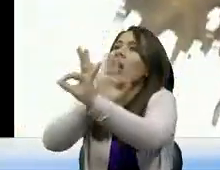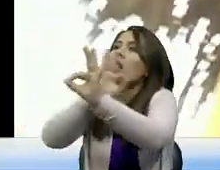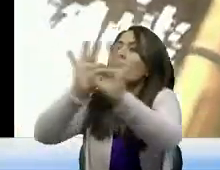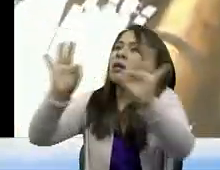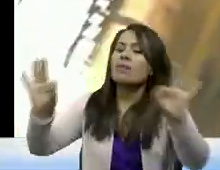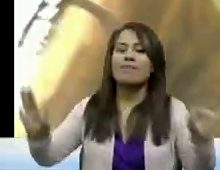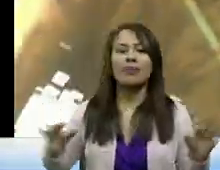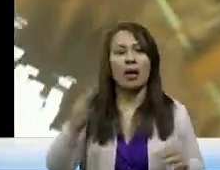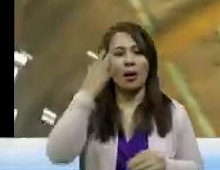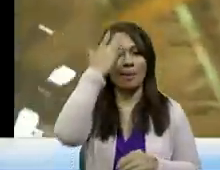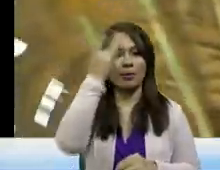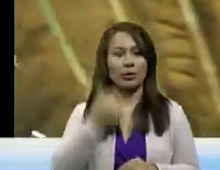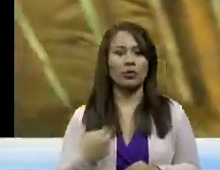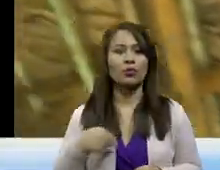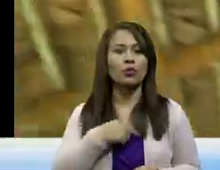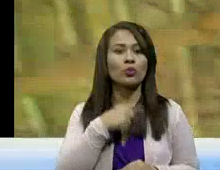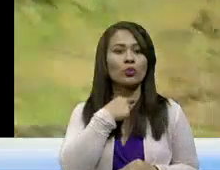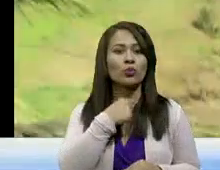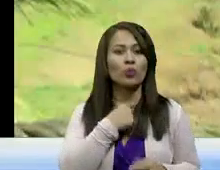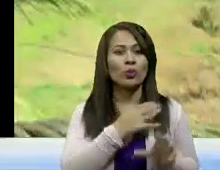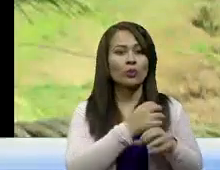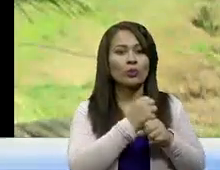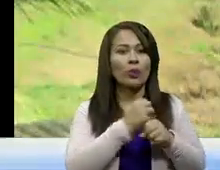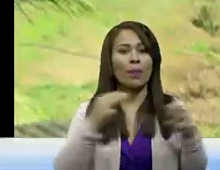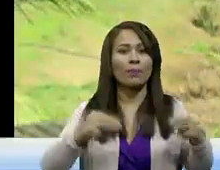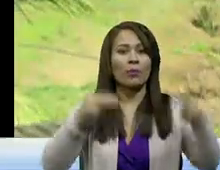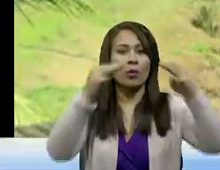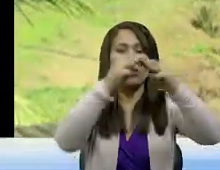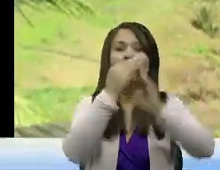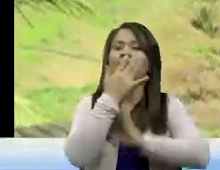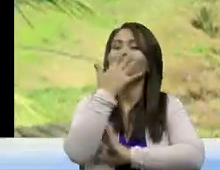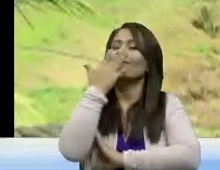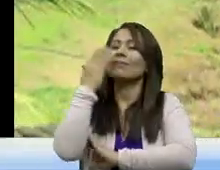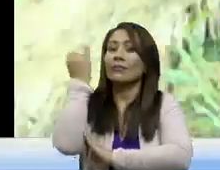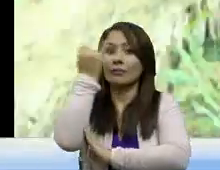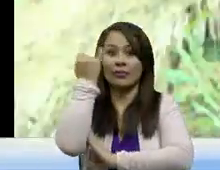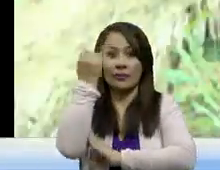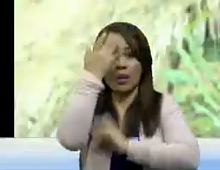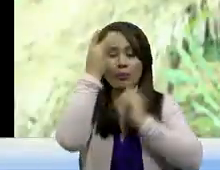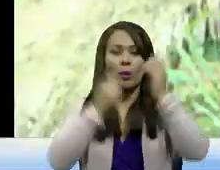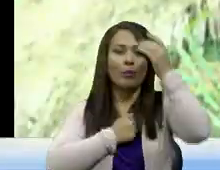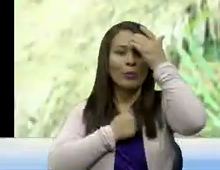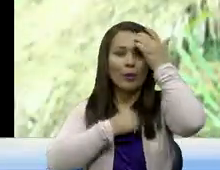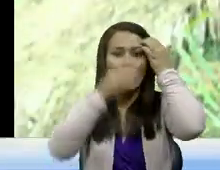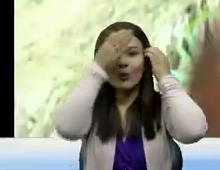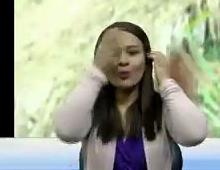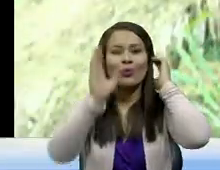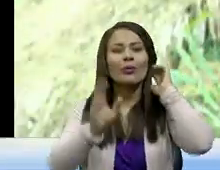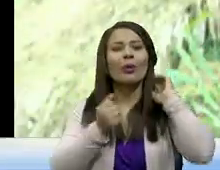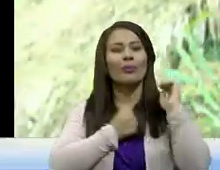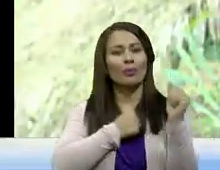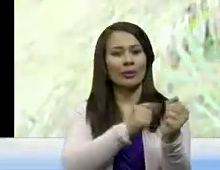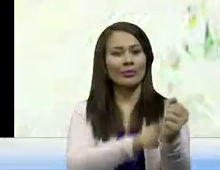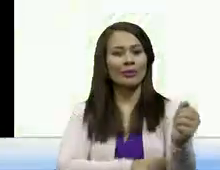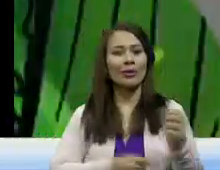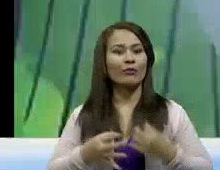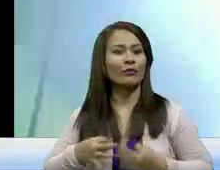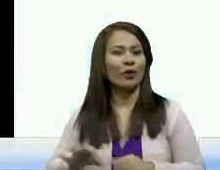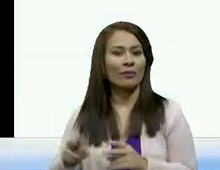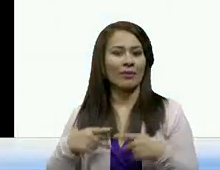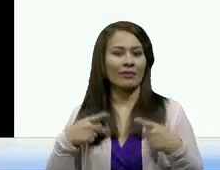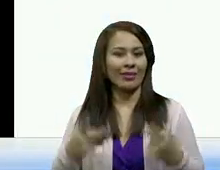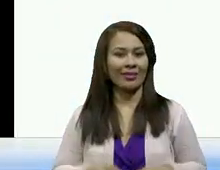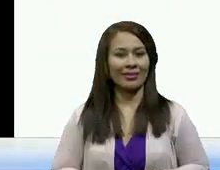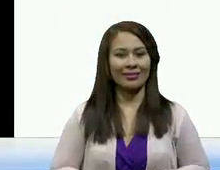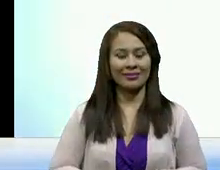porque nos hemos querido estar bajo las montañas, bajo la vegetación, porque esa es nuestra costumbre, esa es nuestra forma de vida.